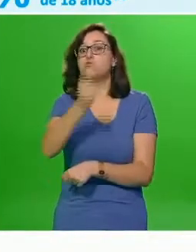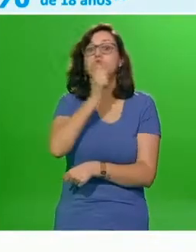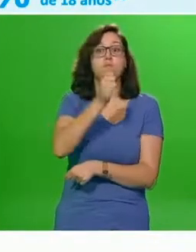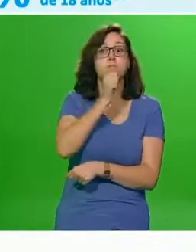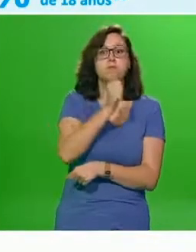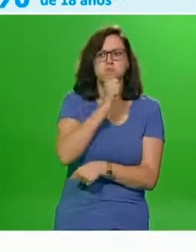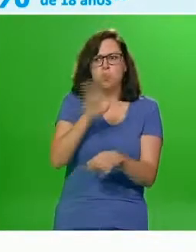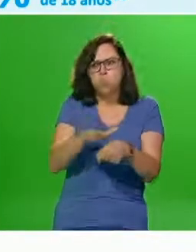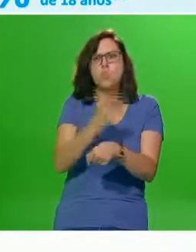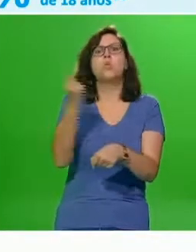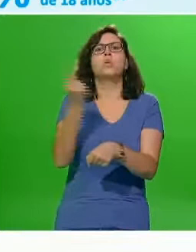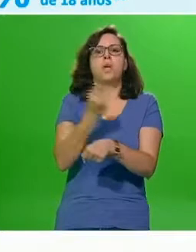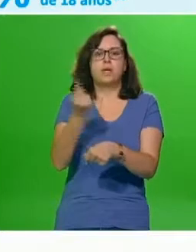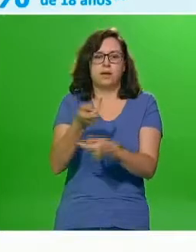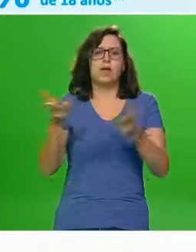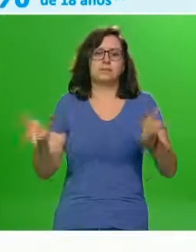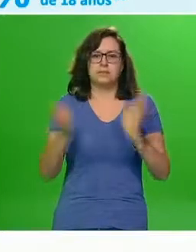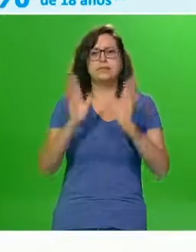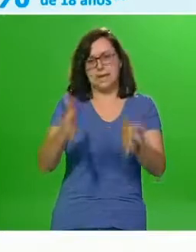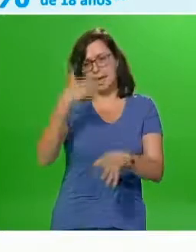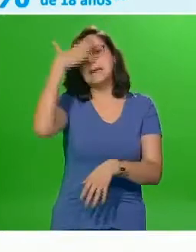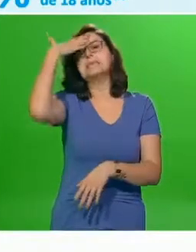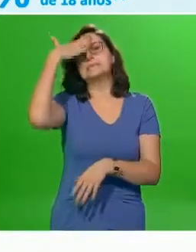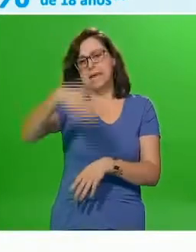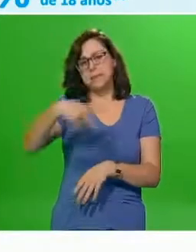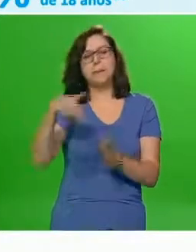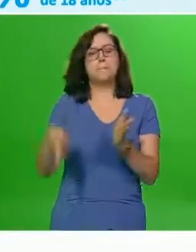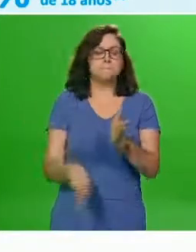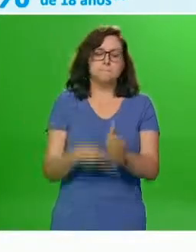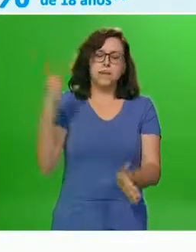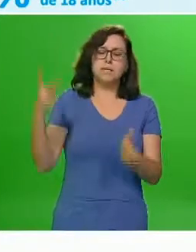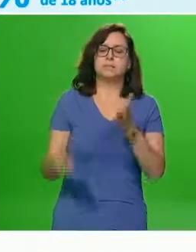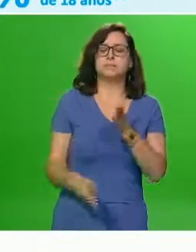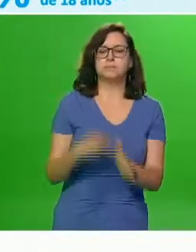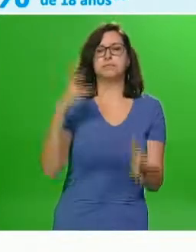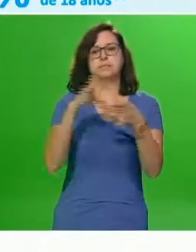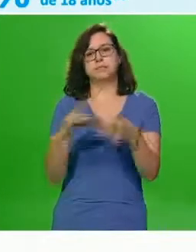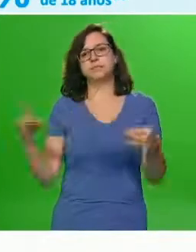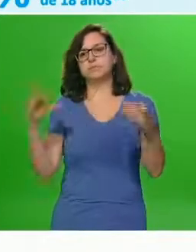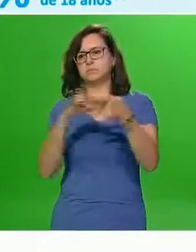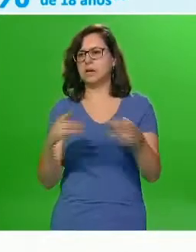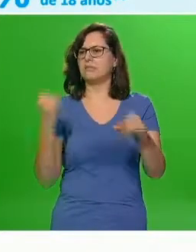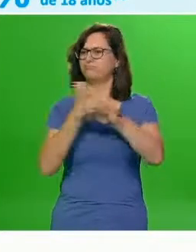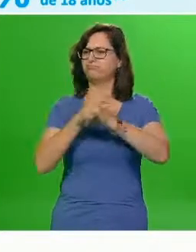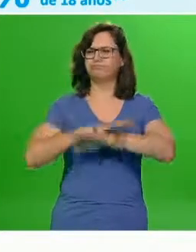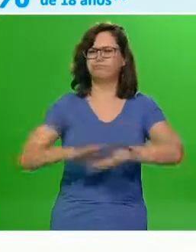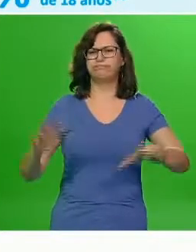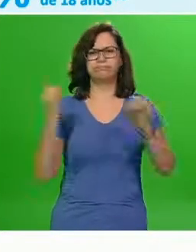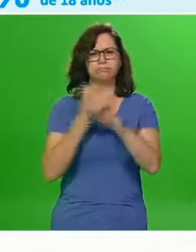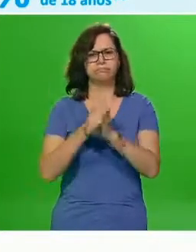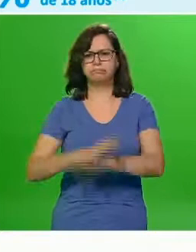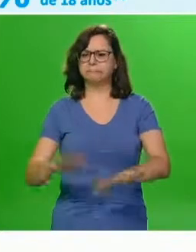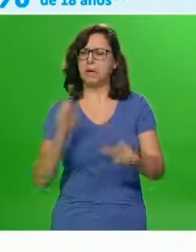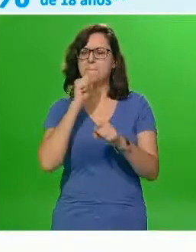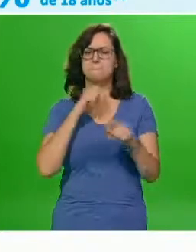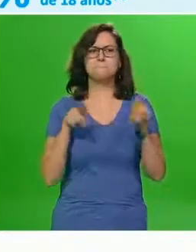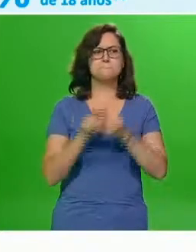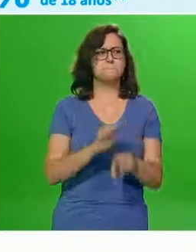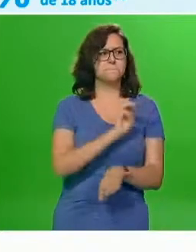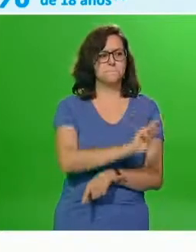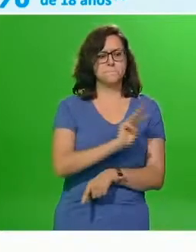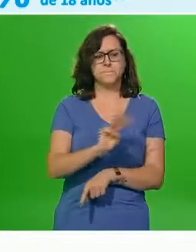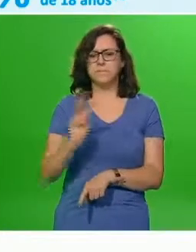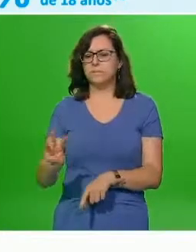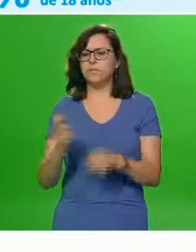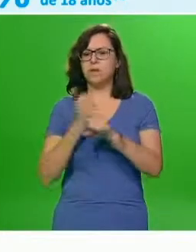y está claramente descrito en la página de información que tenemos en la Secretaría de Salud,